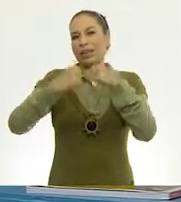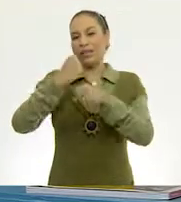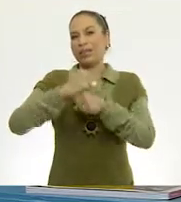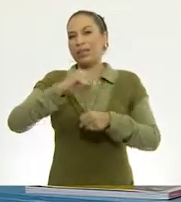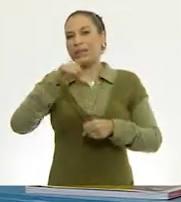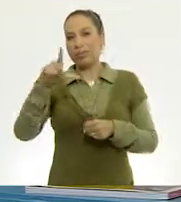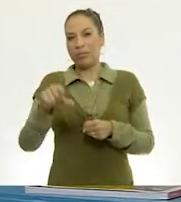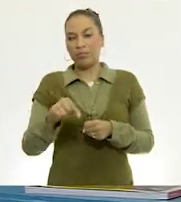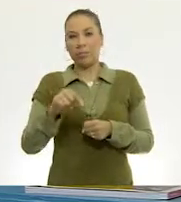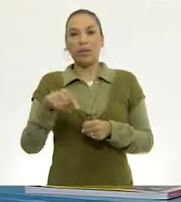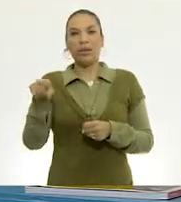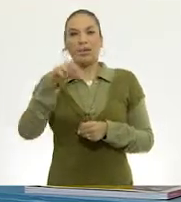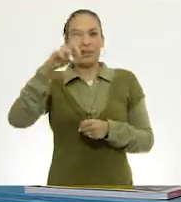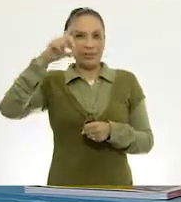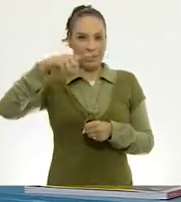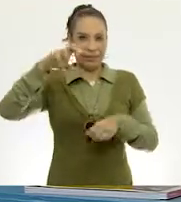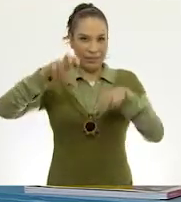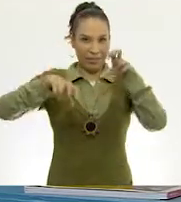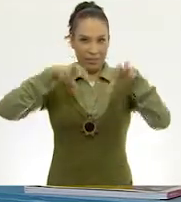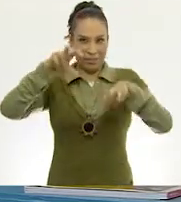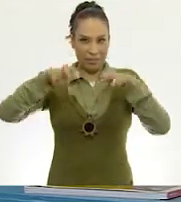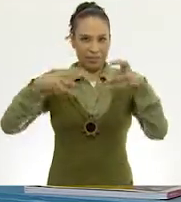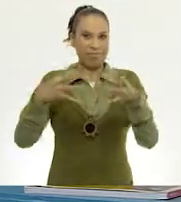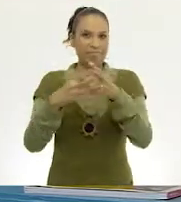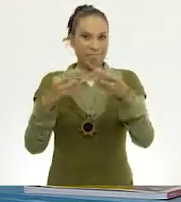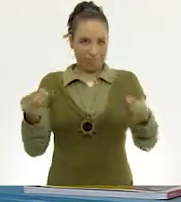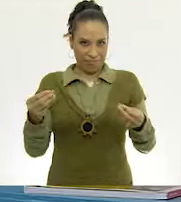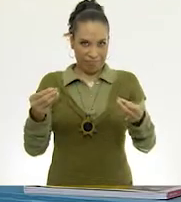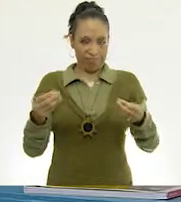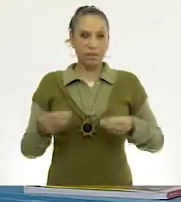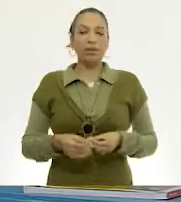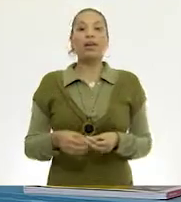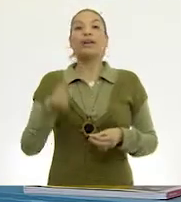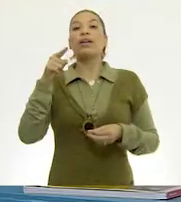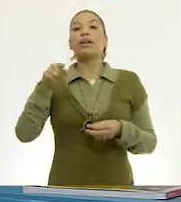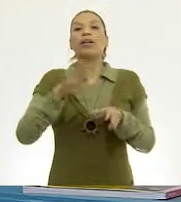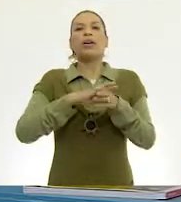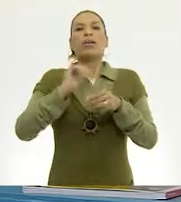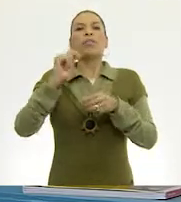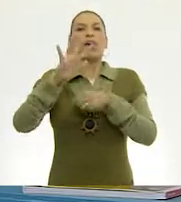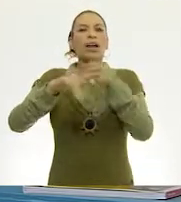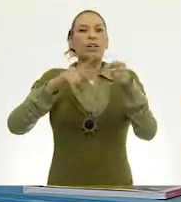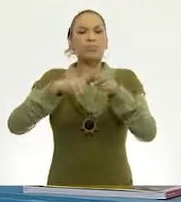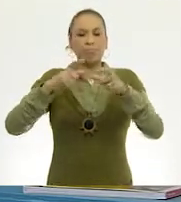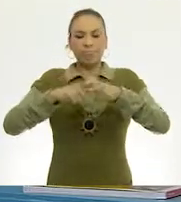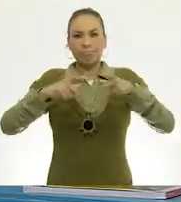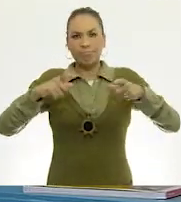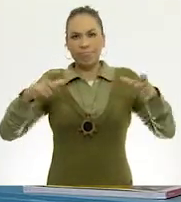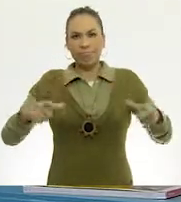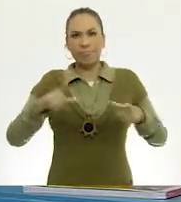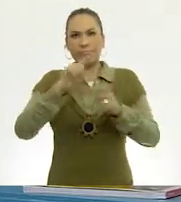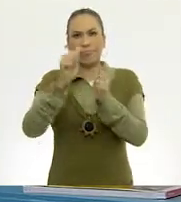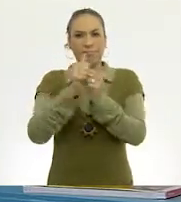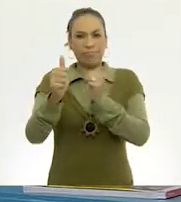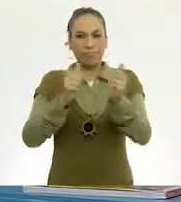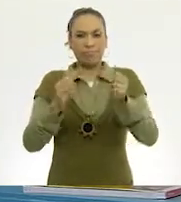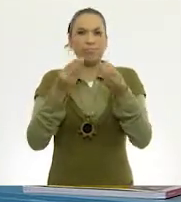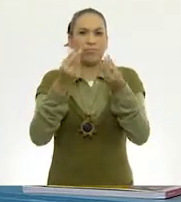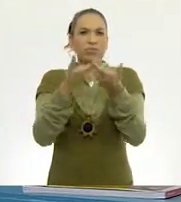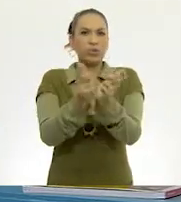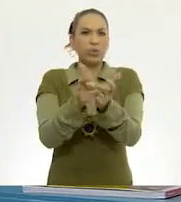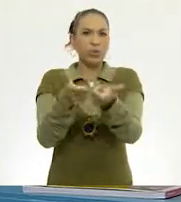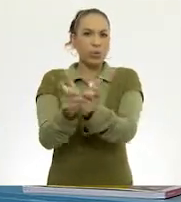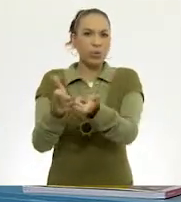después de que los dinosaurios se extinguieran. Los mamíferos empezaron a extenderse y se fueron separando en muchísimos